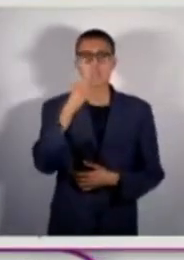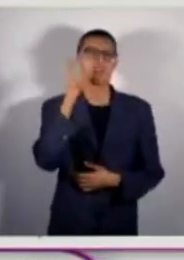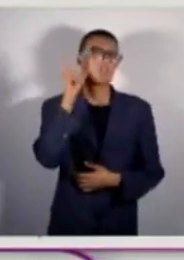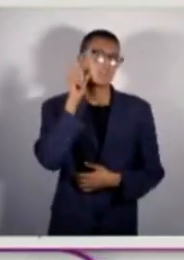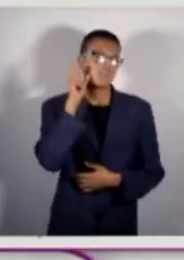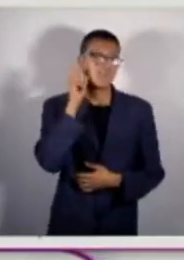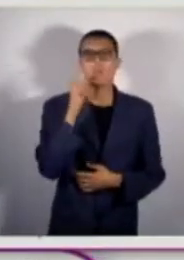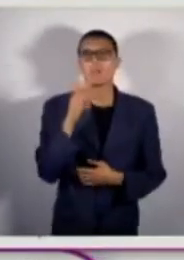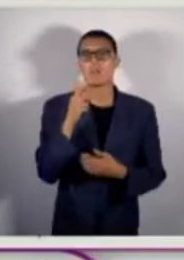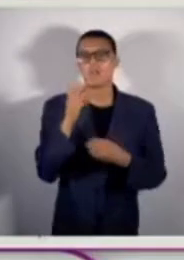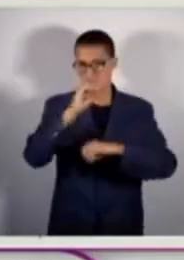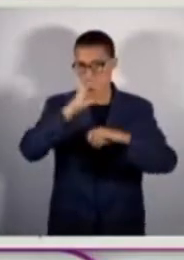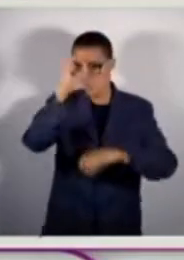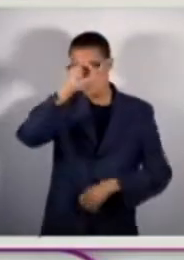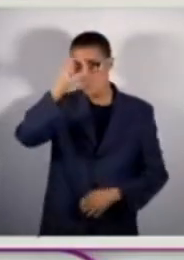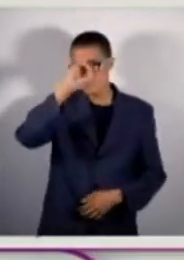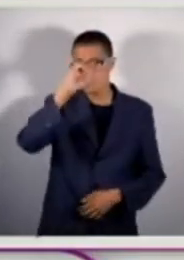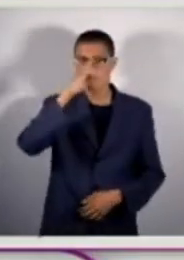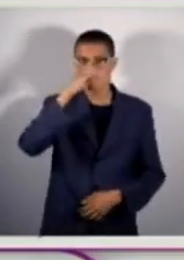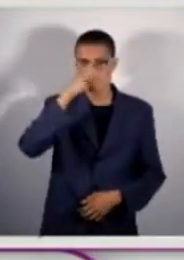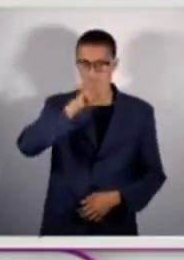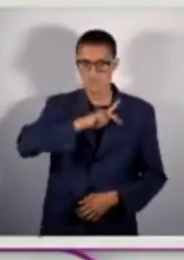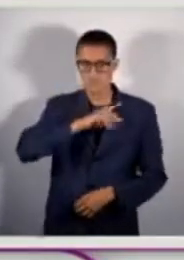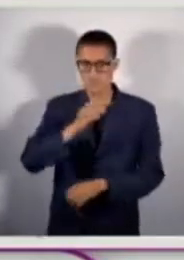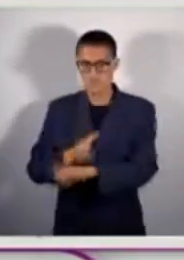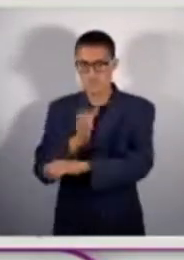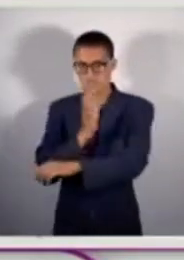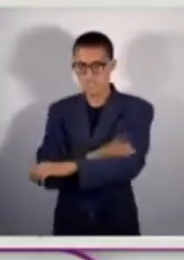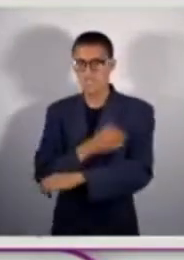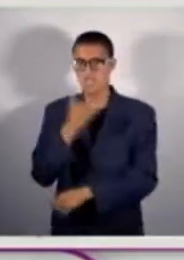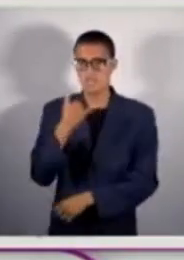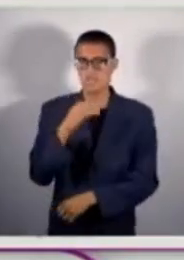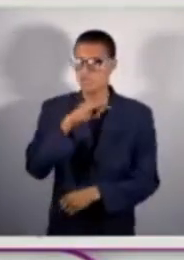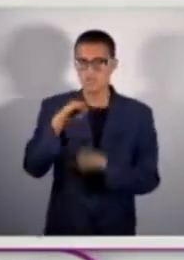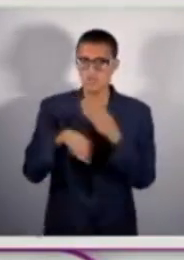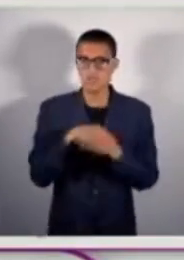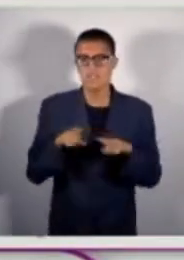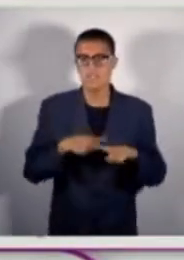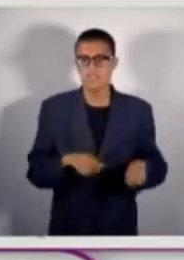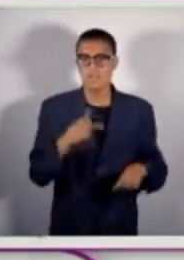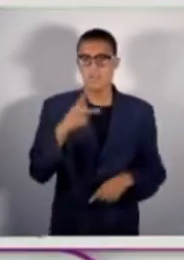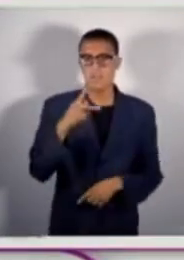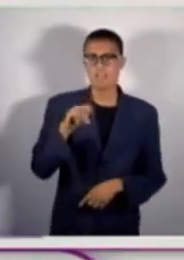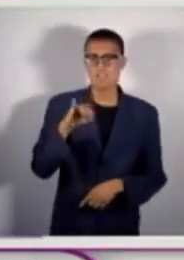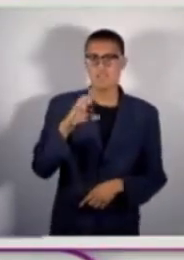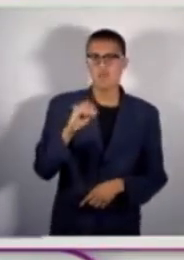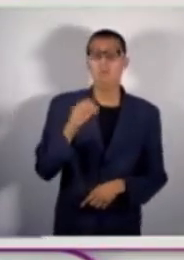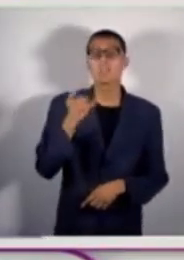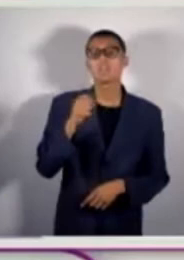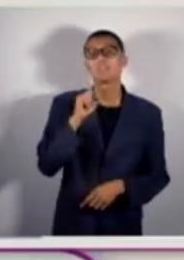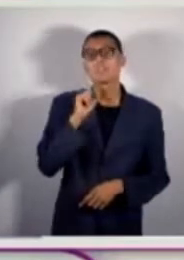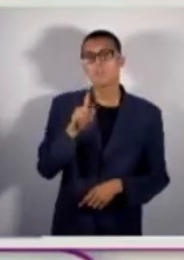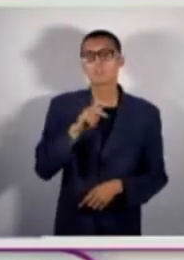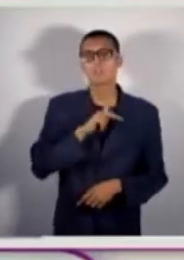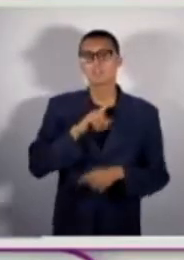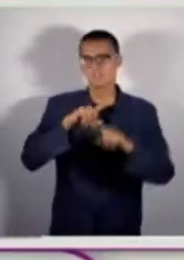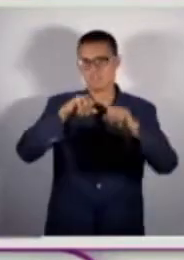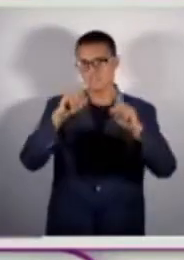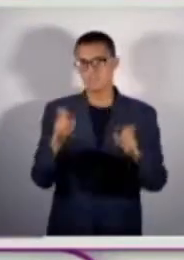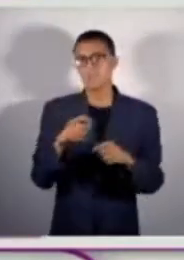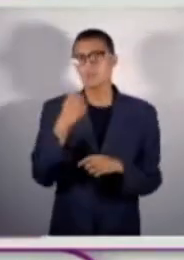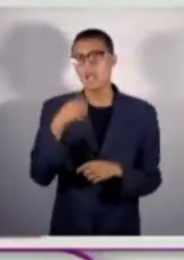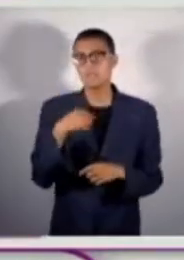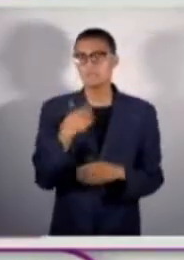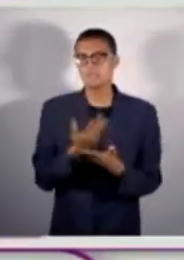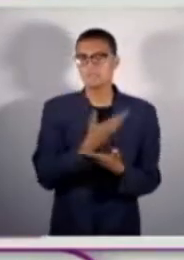escuchaste las propuestas de mis compañeras y compañeros de los diferentes partidos. Pero también hago un paréntesis para